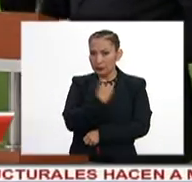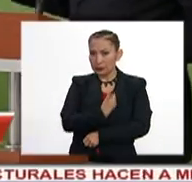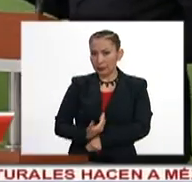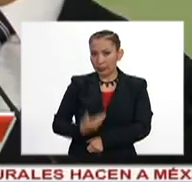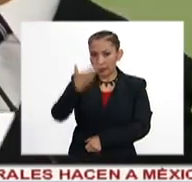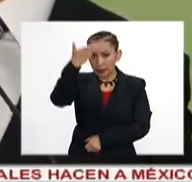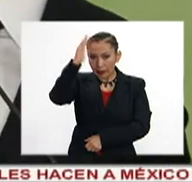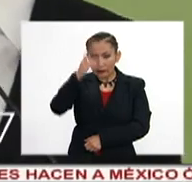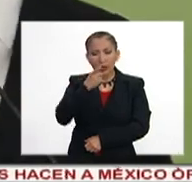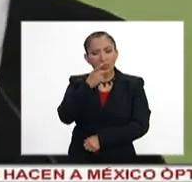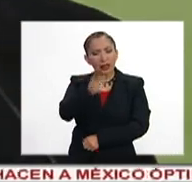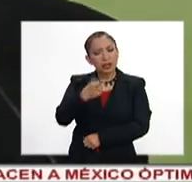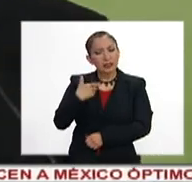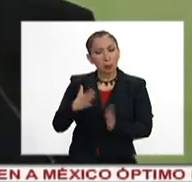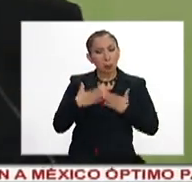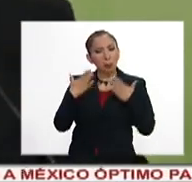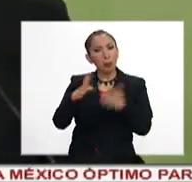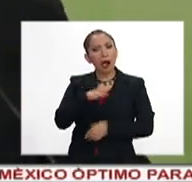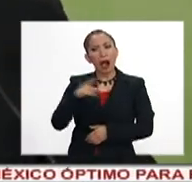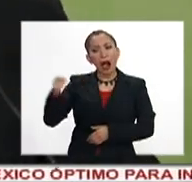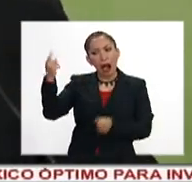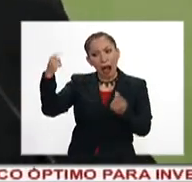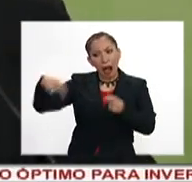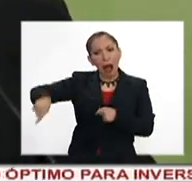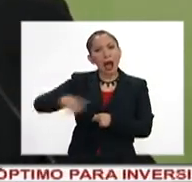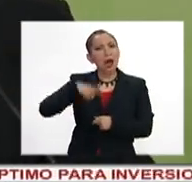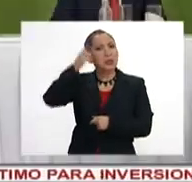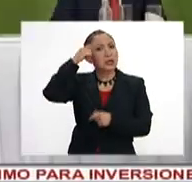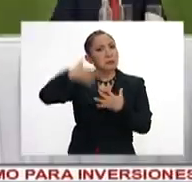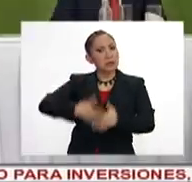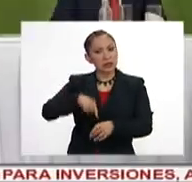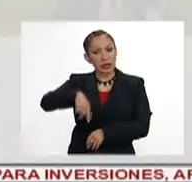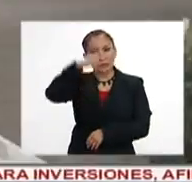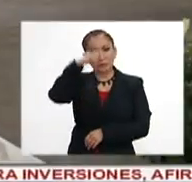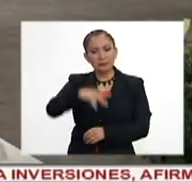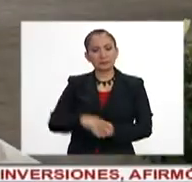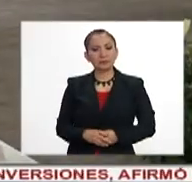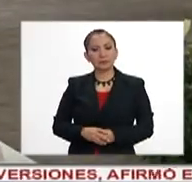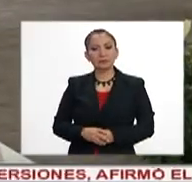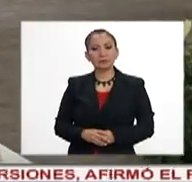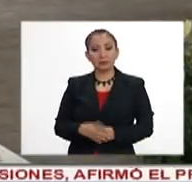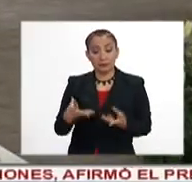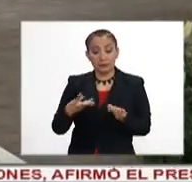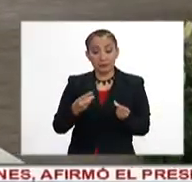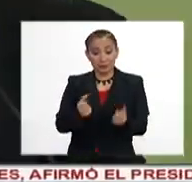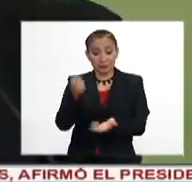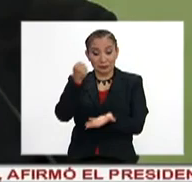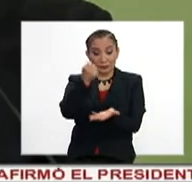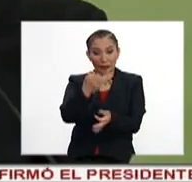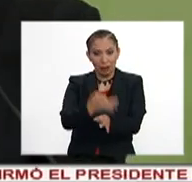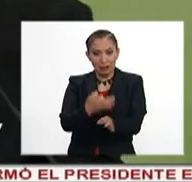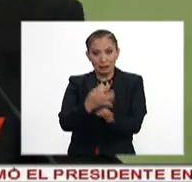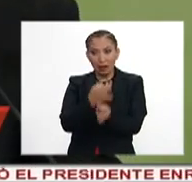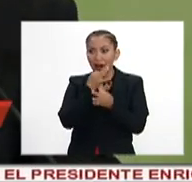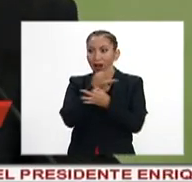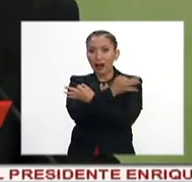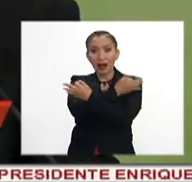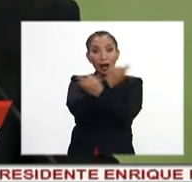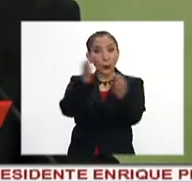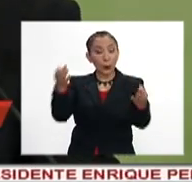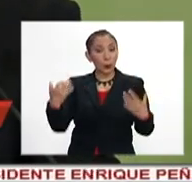presidente Enrique Peña Nieto destacó la confianza que tienen los empresarios en México. Y la inversión que ustedes hoy hacen